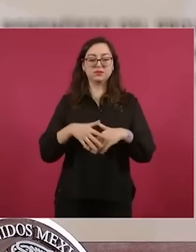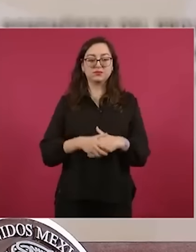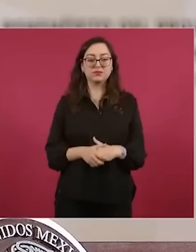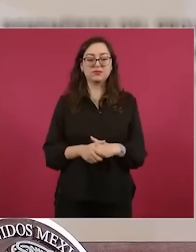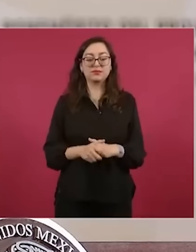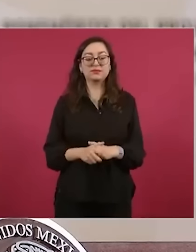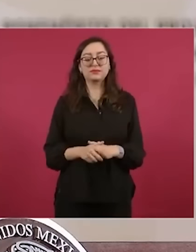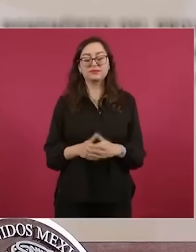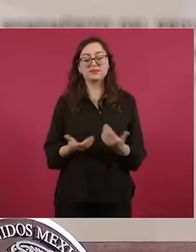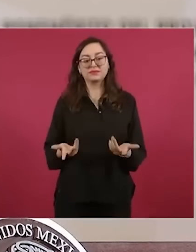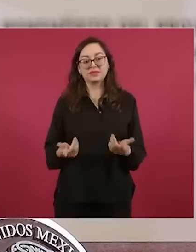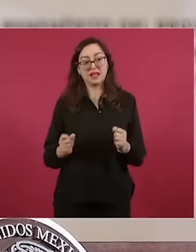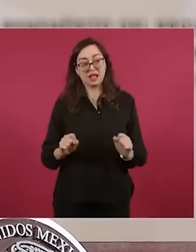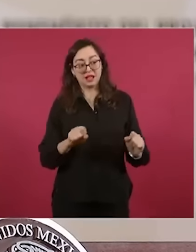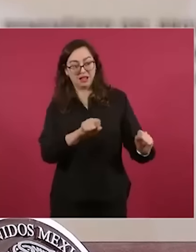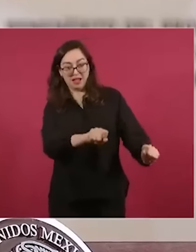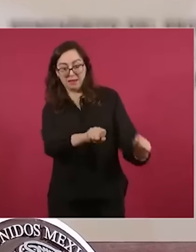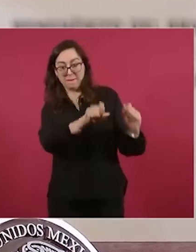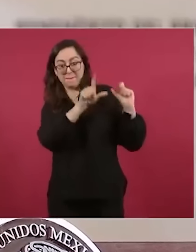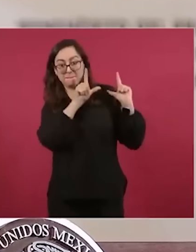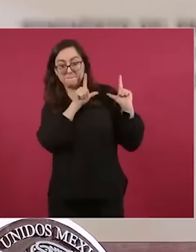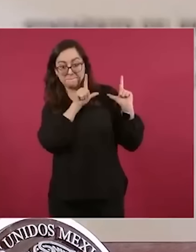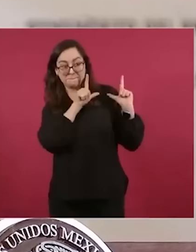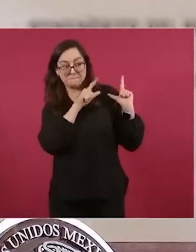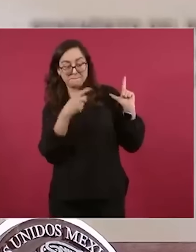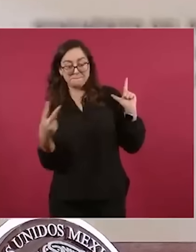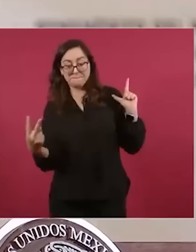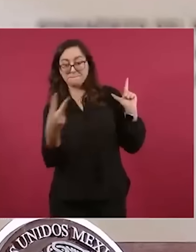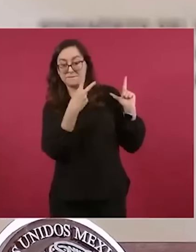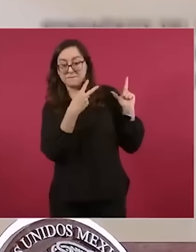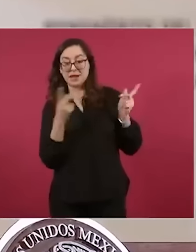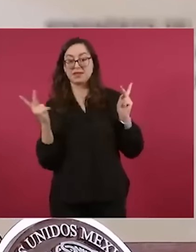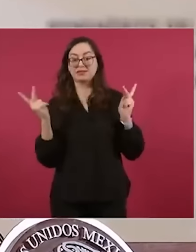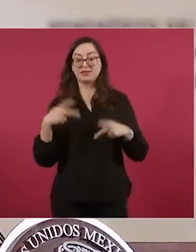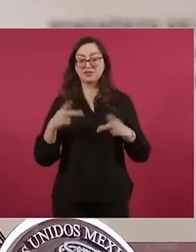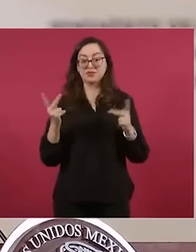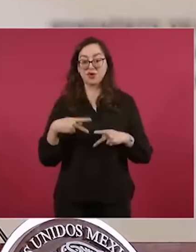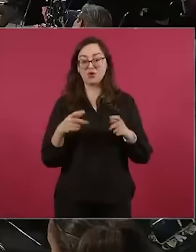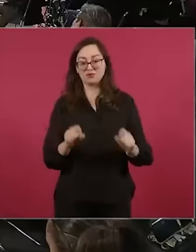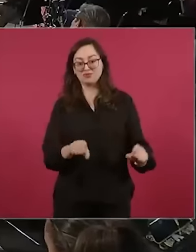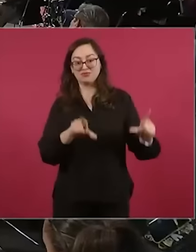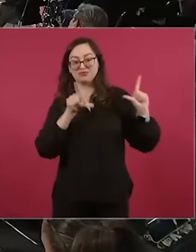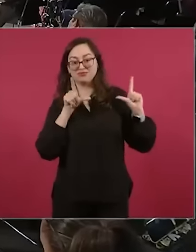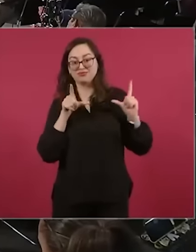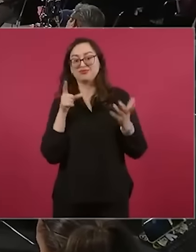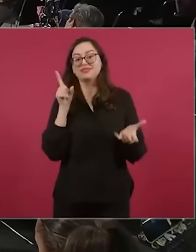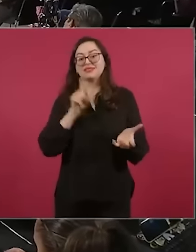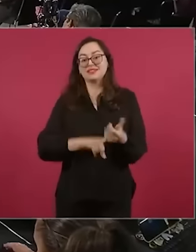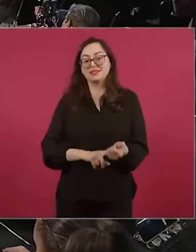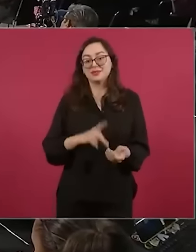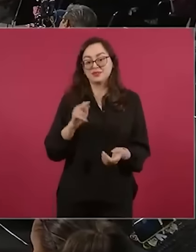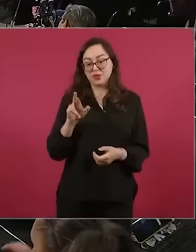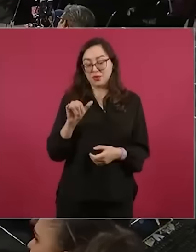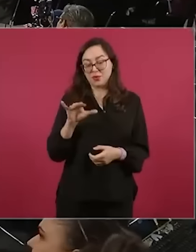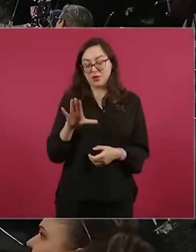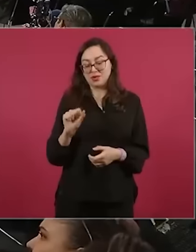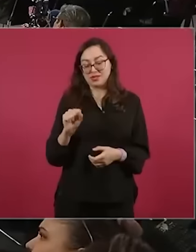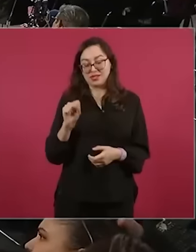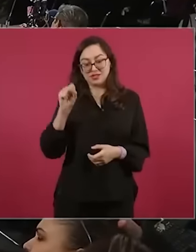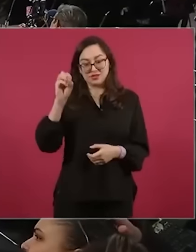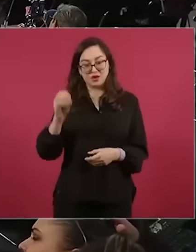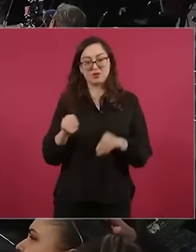pones una pantalla verde, aparece en casi todas la nota de proceso en vez de irse a las fuertes